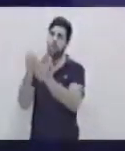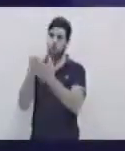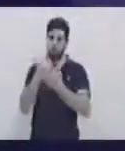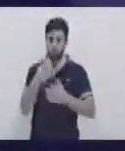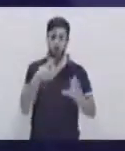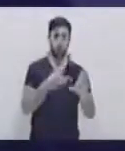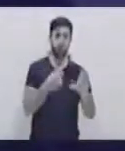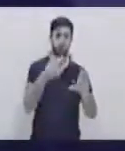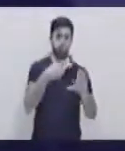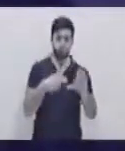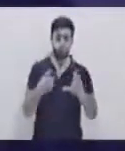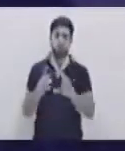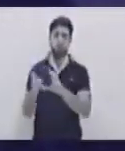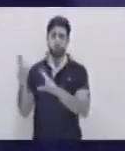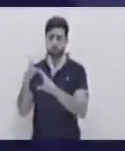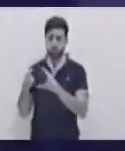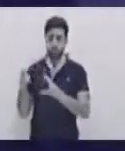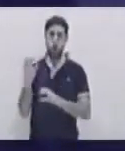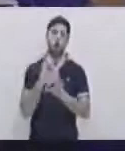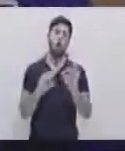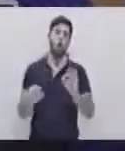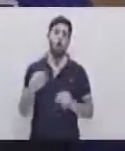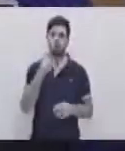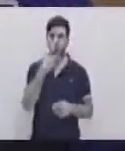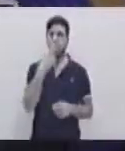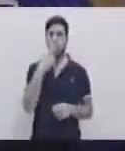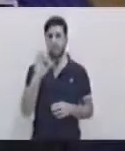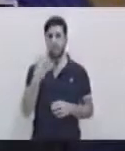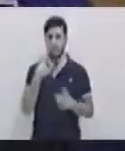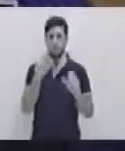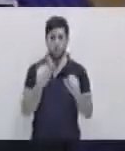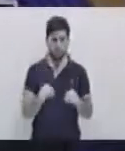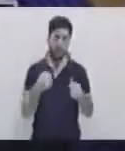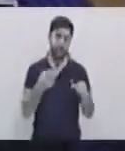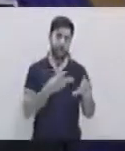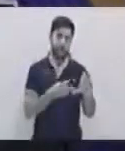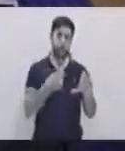madre o de tu hermano.